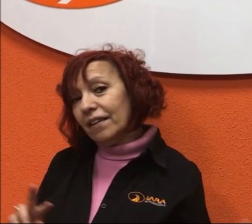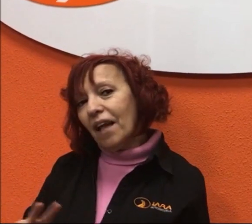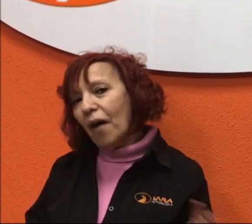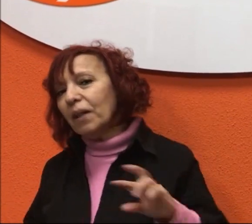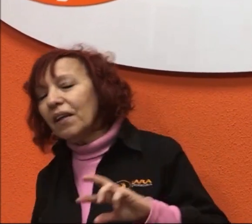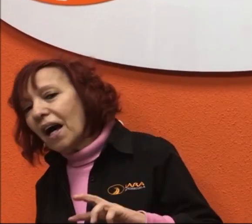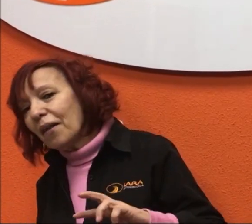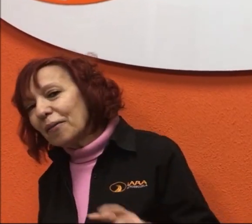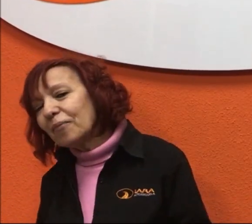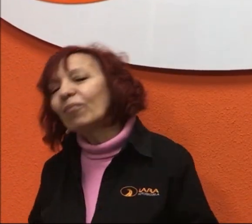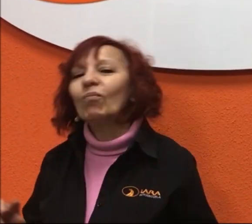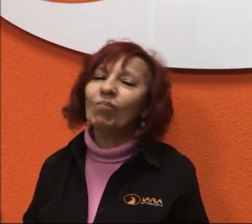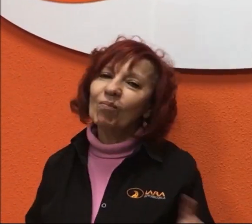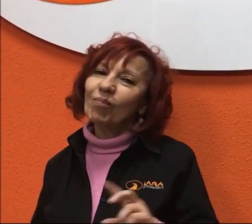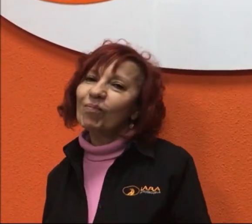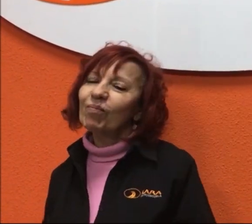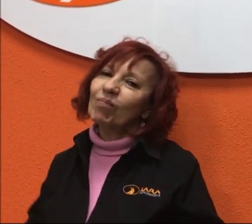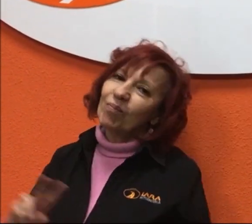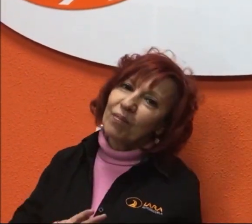¡Feliz